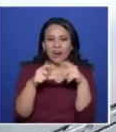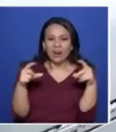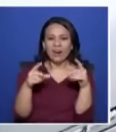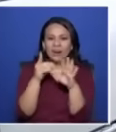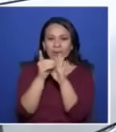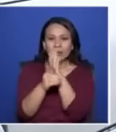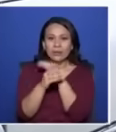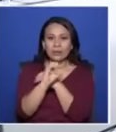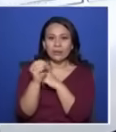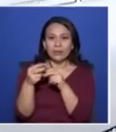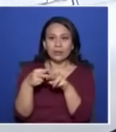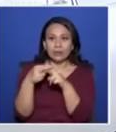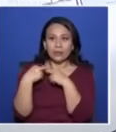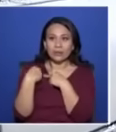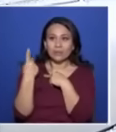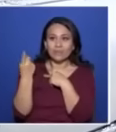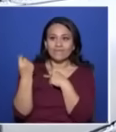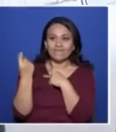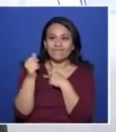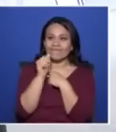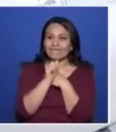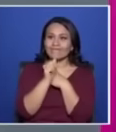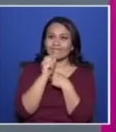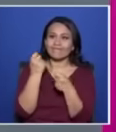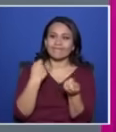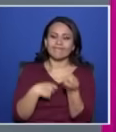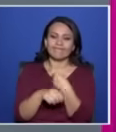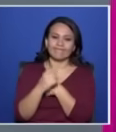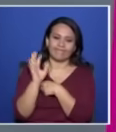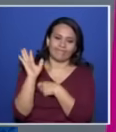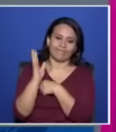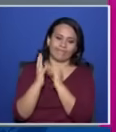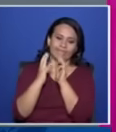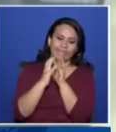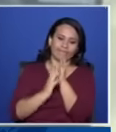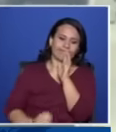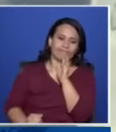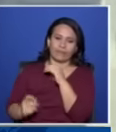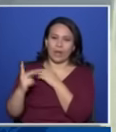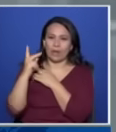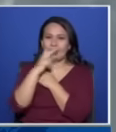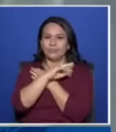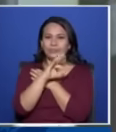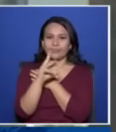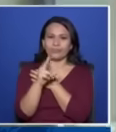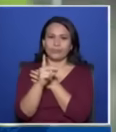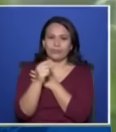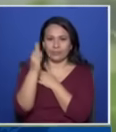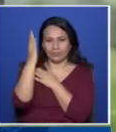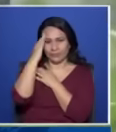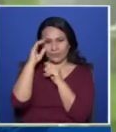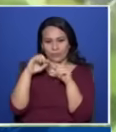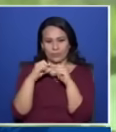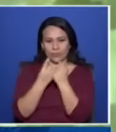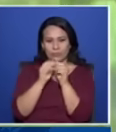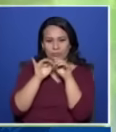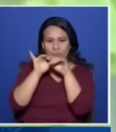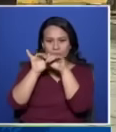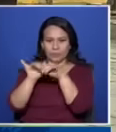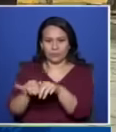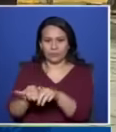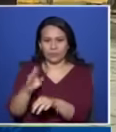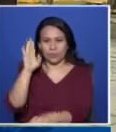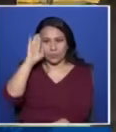falsa, obtienen las claves y así realizan transacciones fraudulentas. Los ladrones actúan en grupo. La